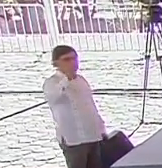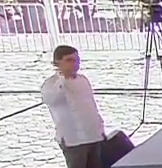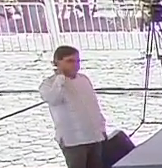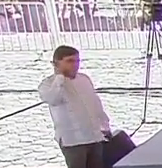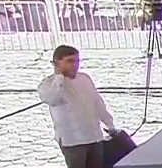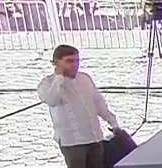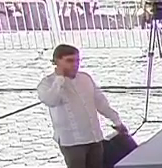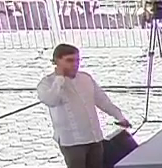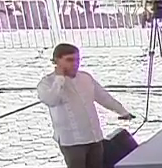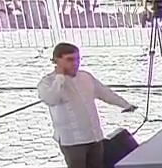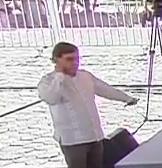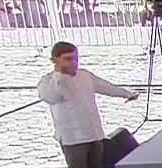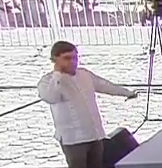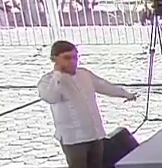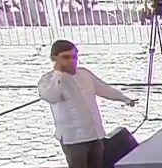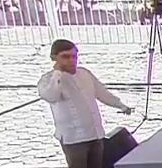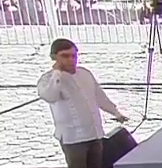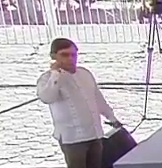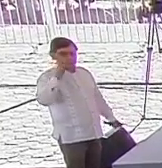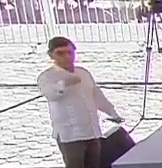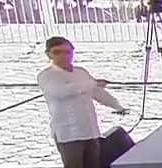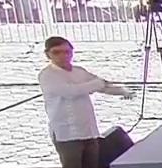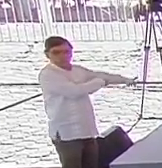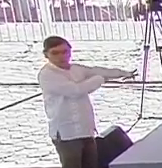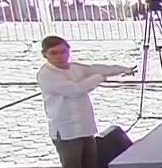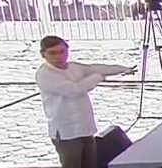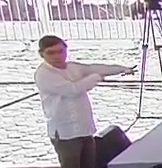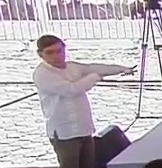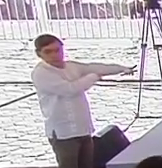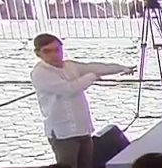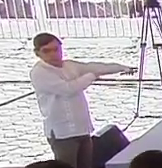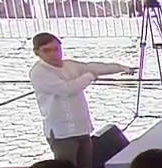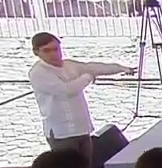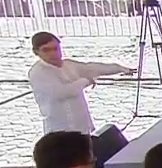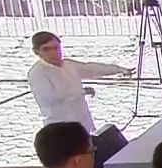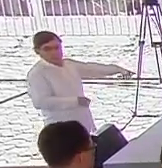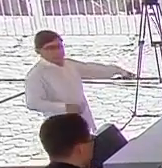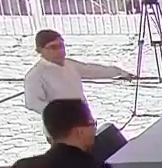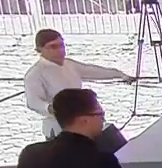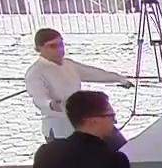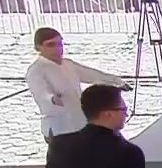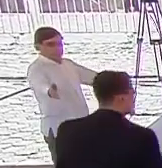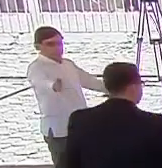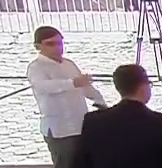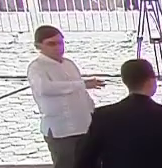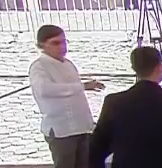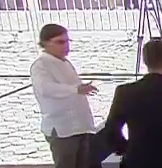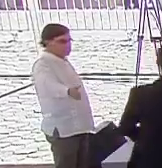Quiera pasar a tomarte la foto, por favor. Es el único evento, no lo puedo hacer.